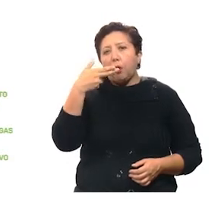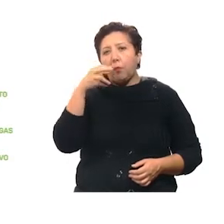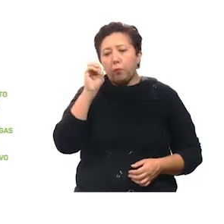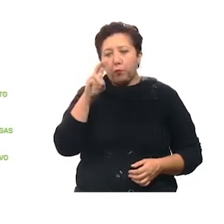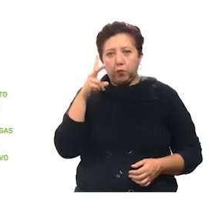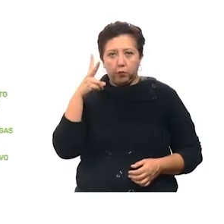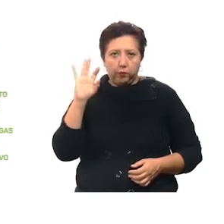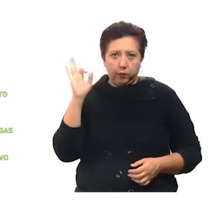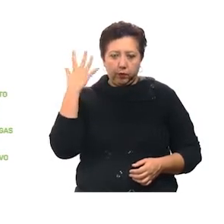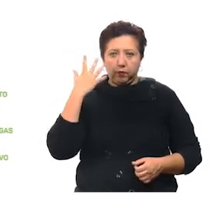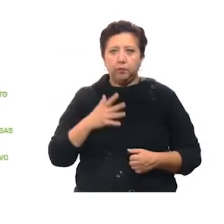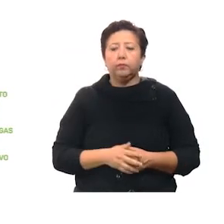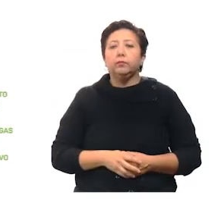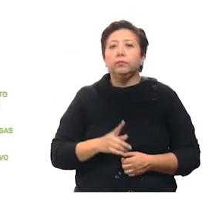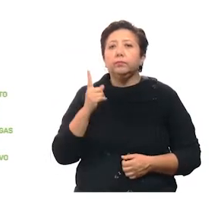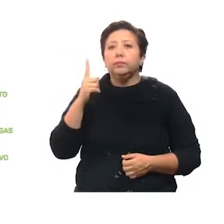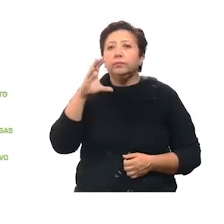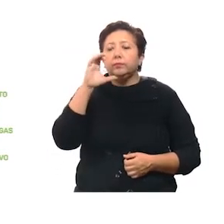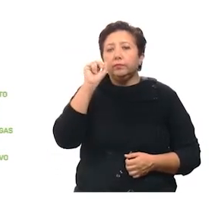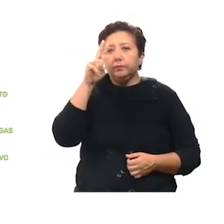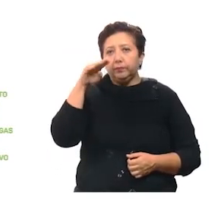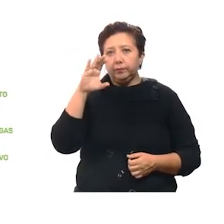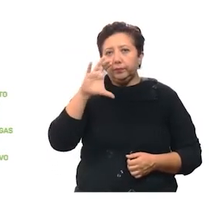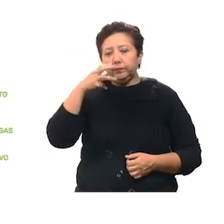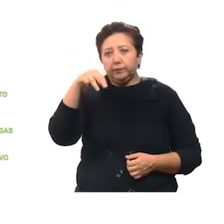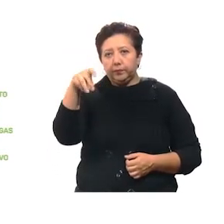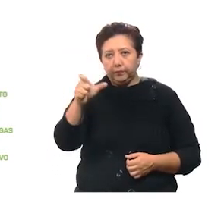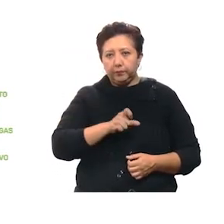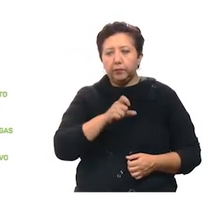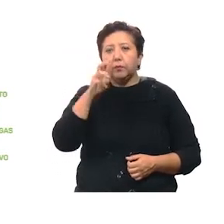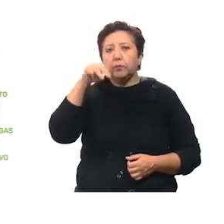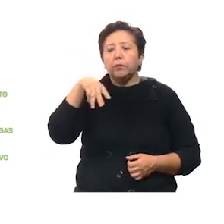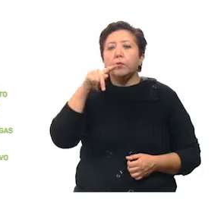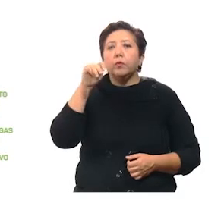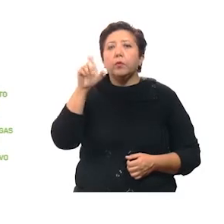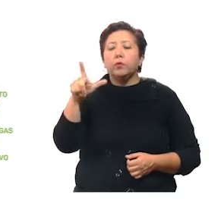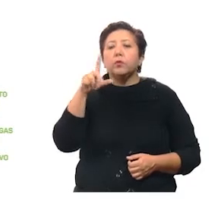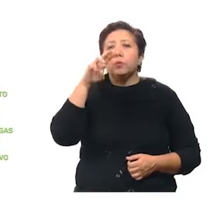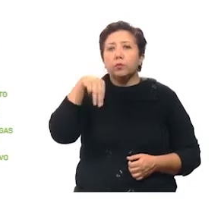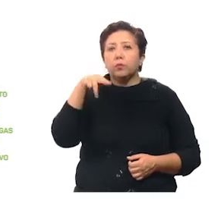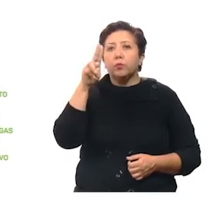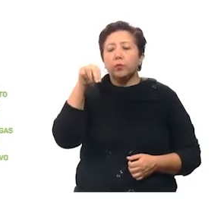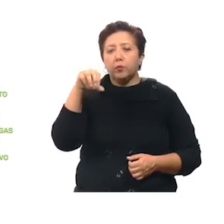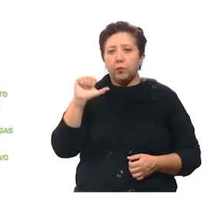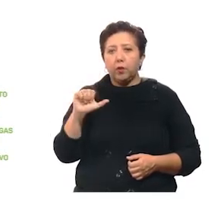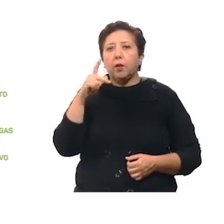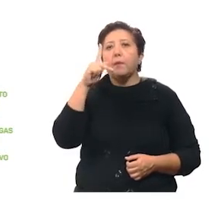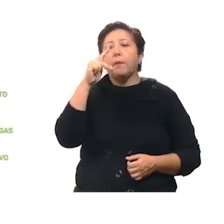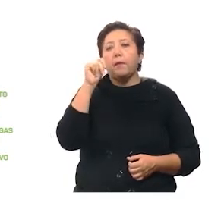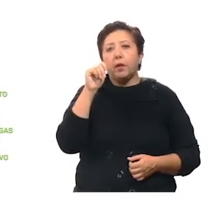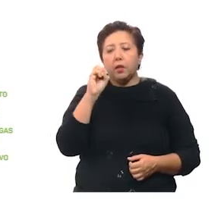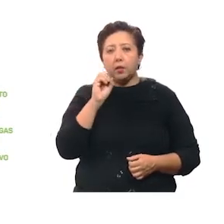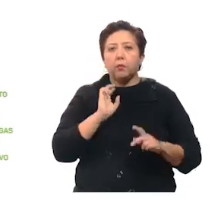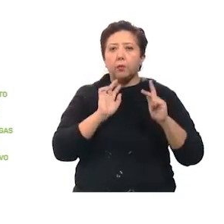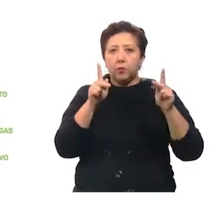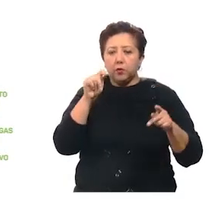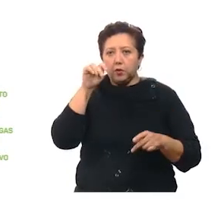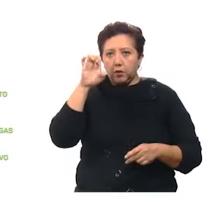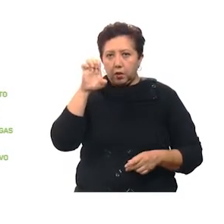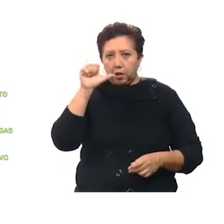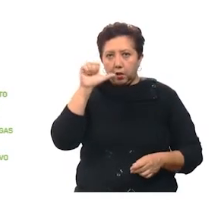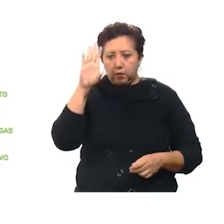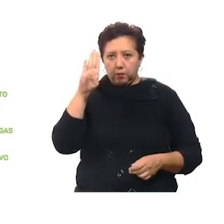Tinum y 2 foráneos, y 1 en Acanqué, Chemash, Maxcanú, Motul, Muna, Panabá, Peto, Progreso, Sotuta y